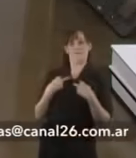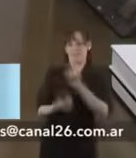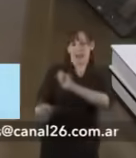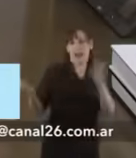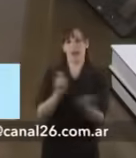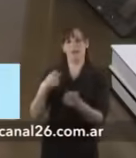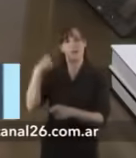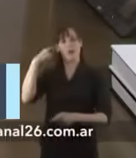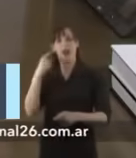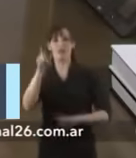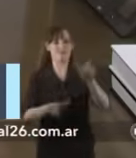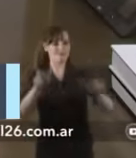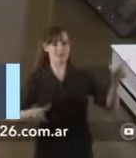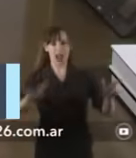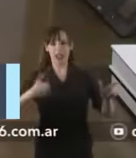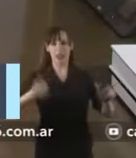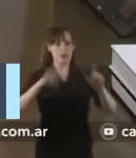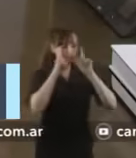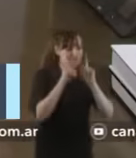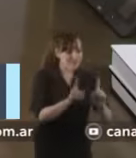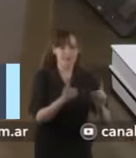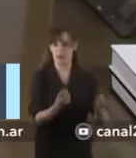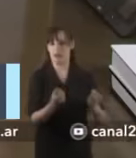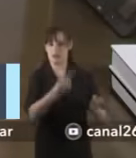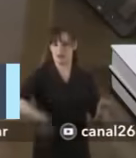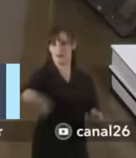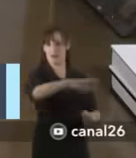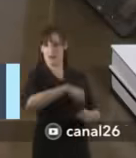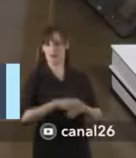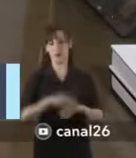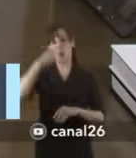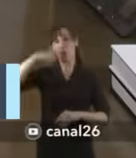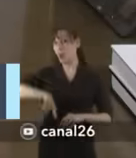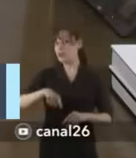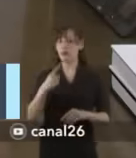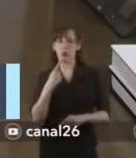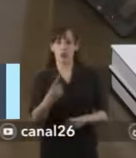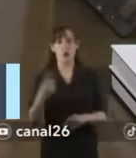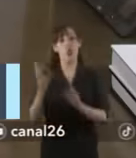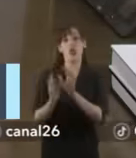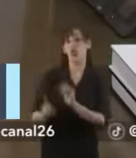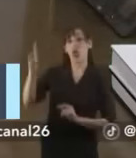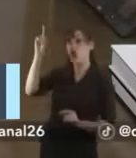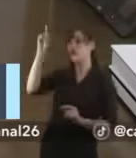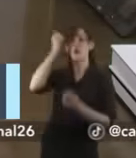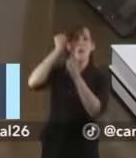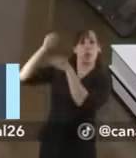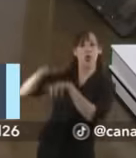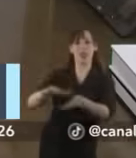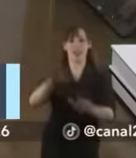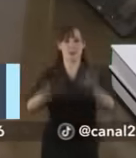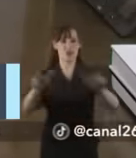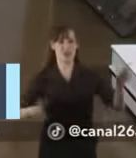país necesita por último Que Dios bendiga a los argentinos y que la fuerza del cielo nos